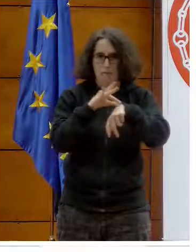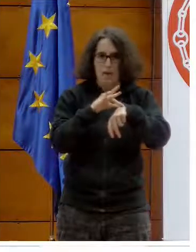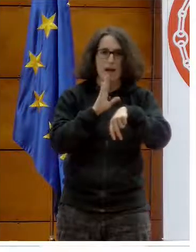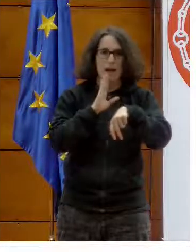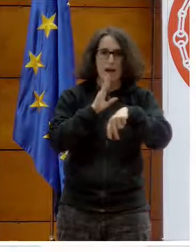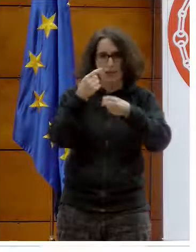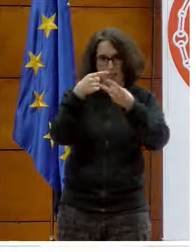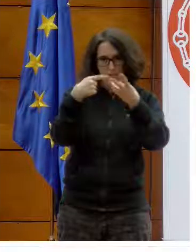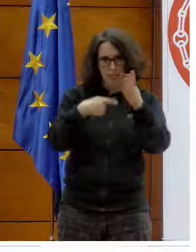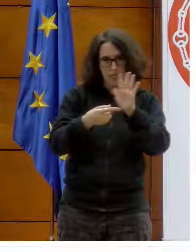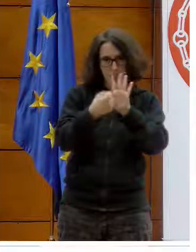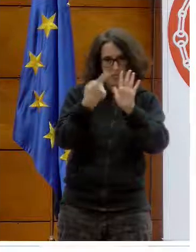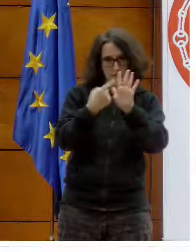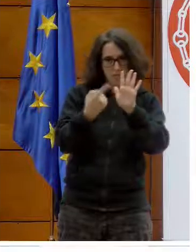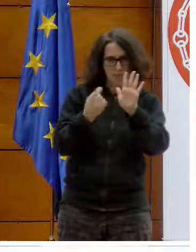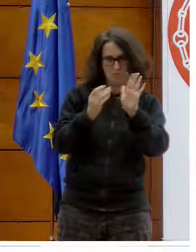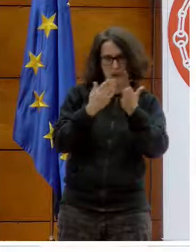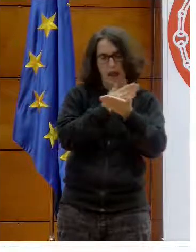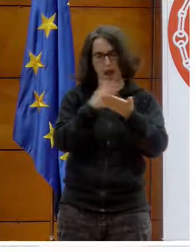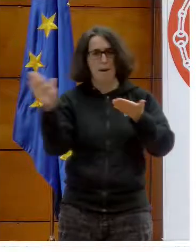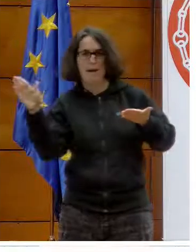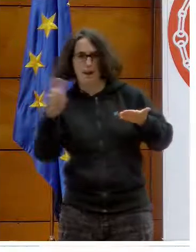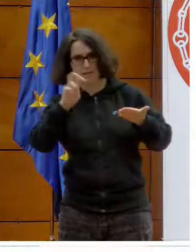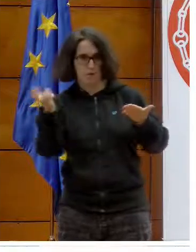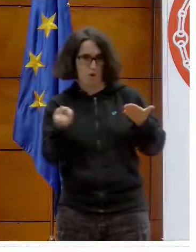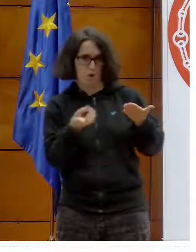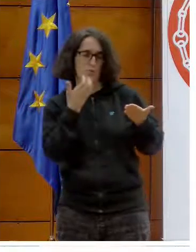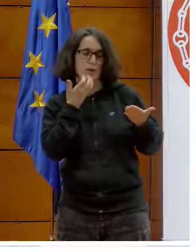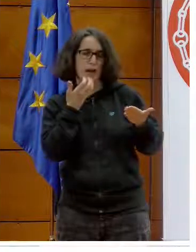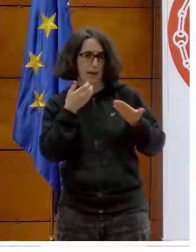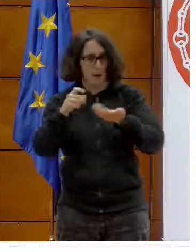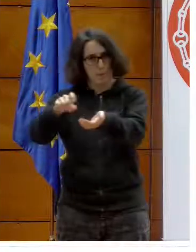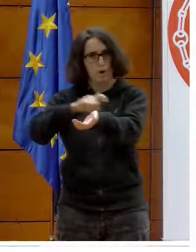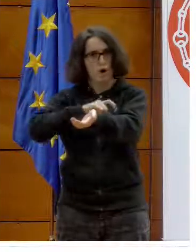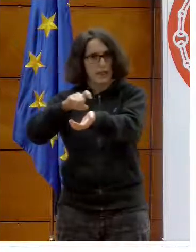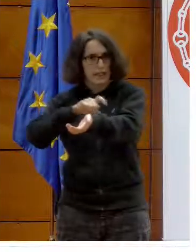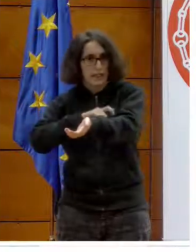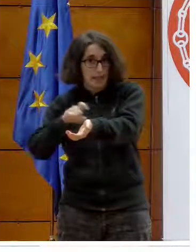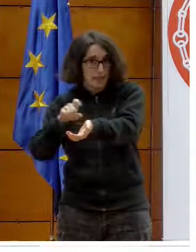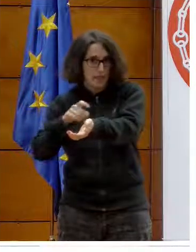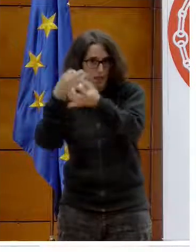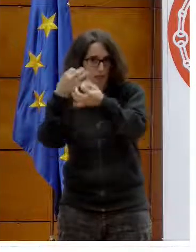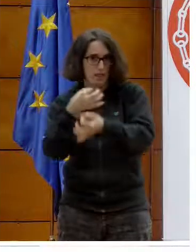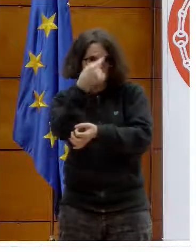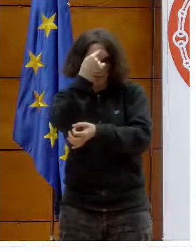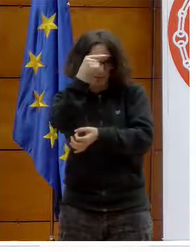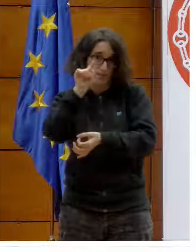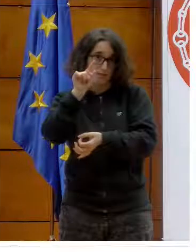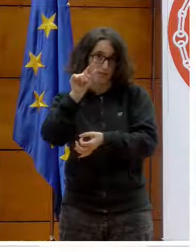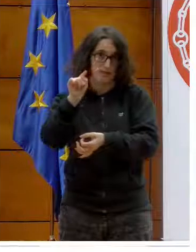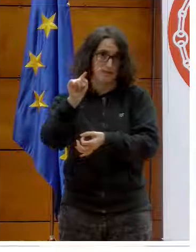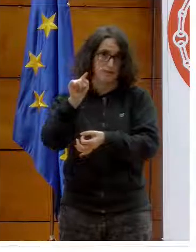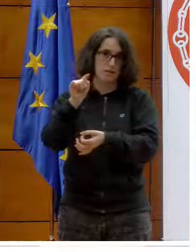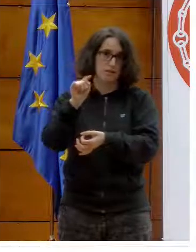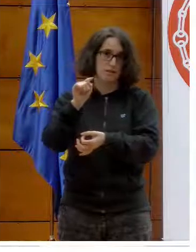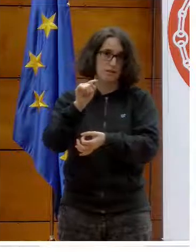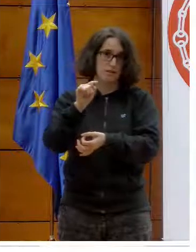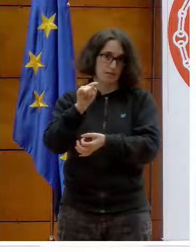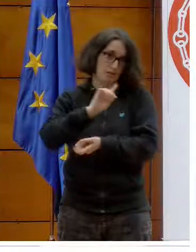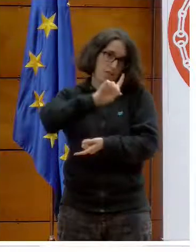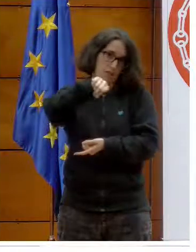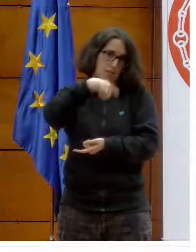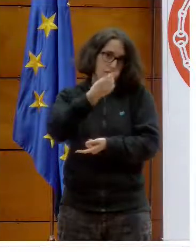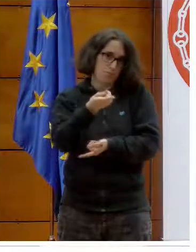pues si la persona es diabética, son ciertos aspectos que debemos conocer luego para que la terapia se pueda